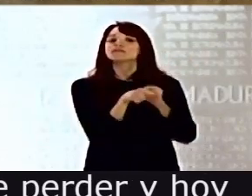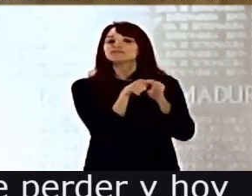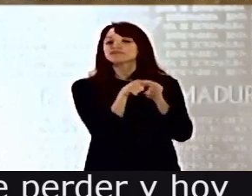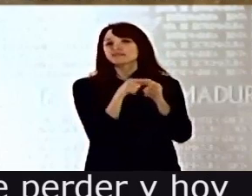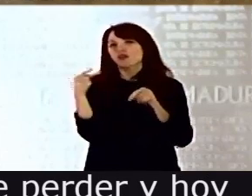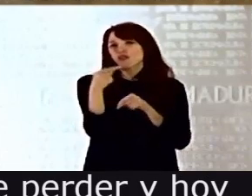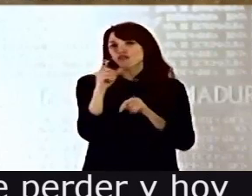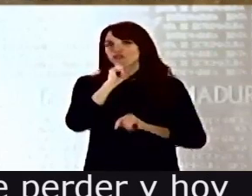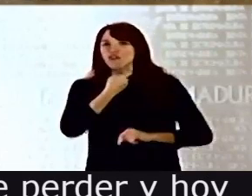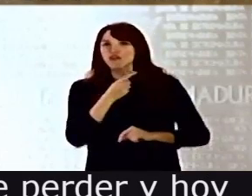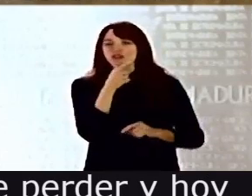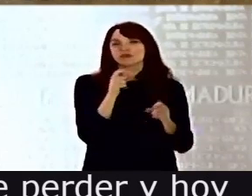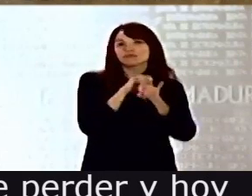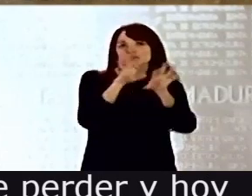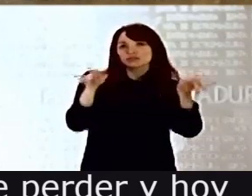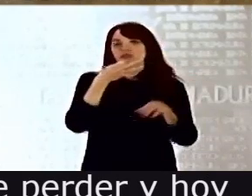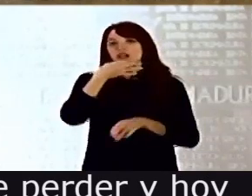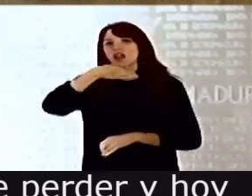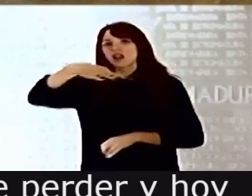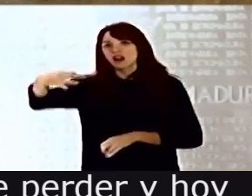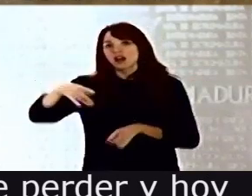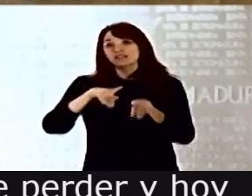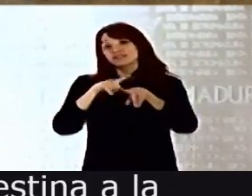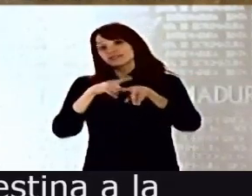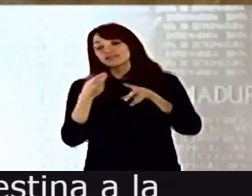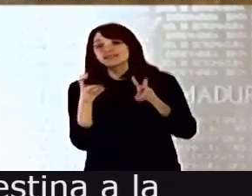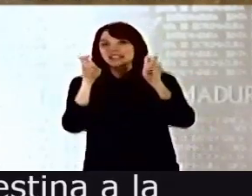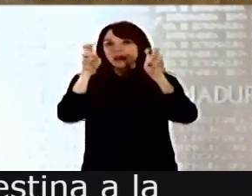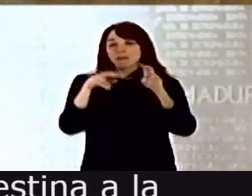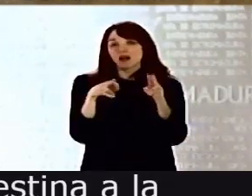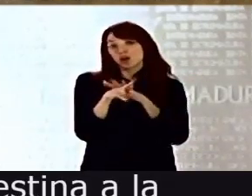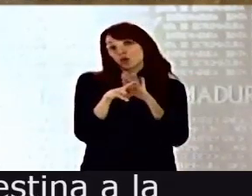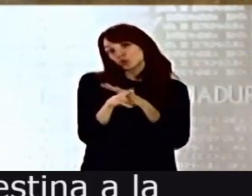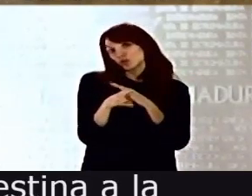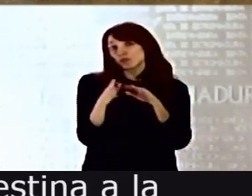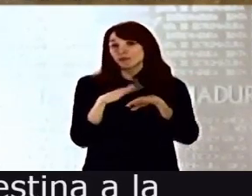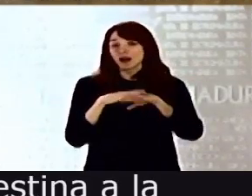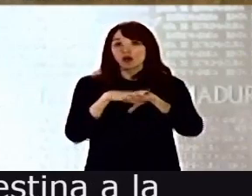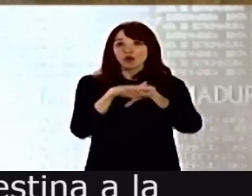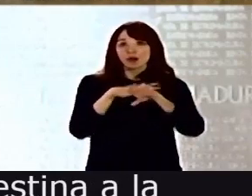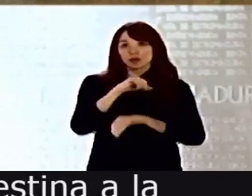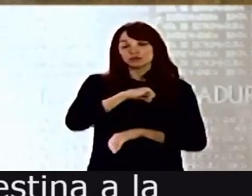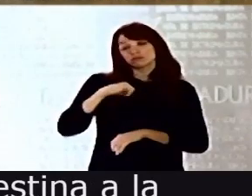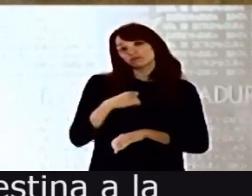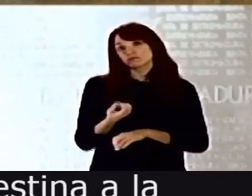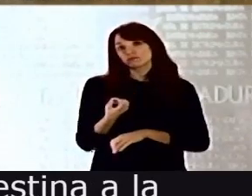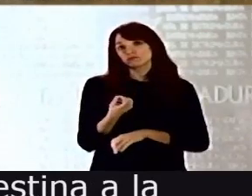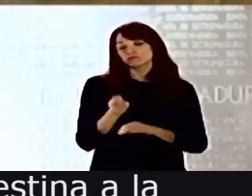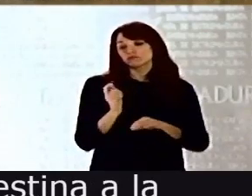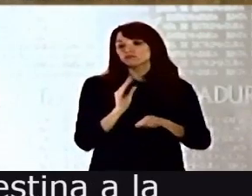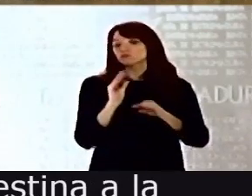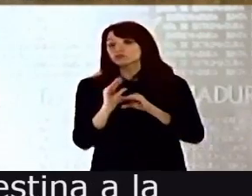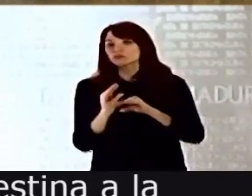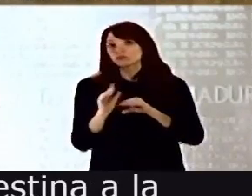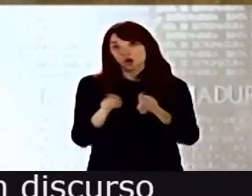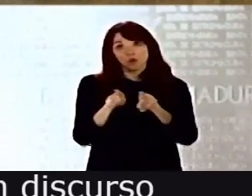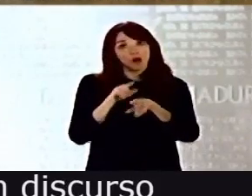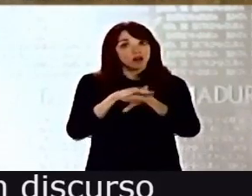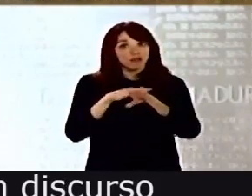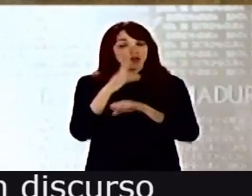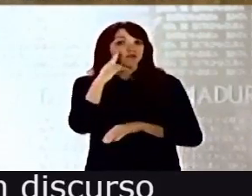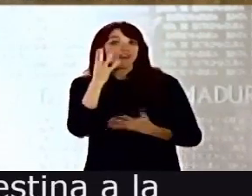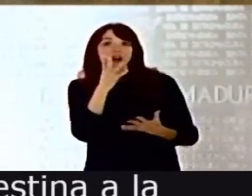odio y un discurso demagógico respecto de los recursos que en cooperación pueda destinar un gobierno autonómico como es este, presidido por Guillermo Fernández